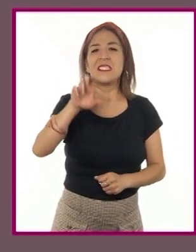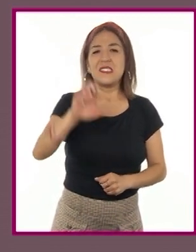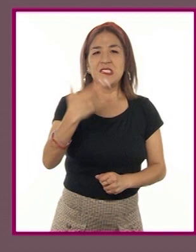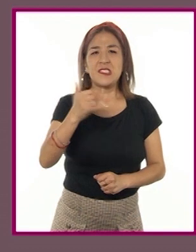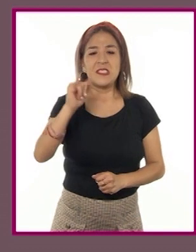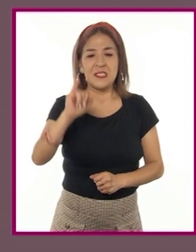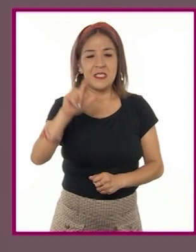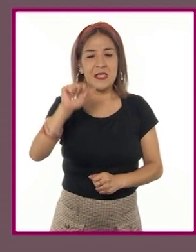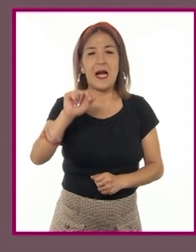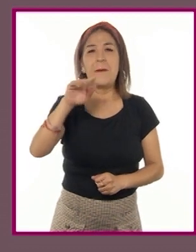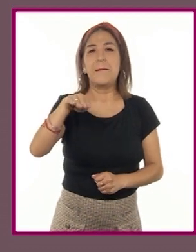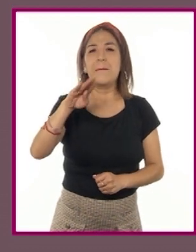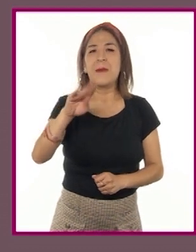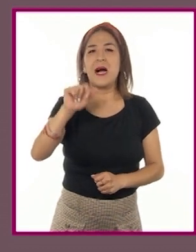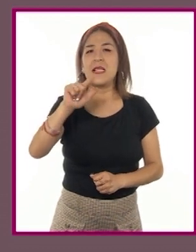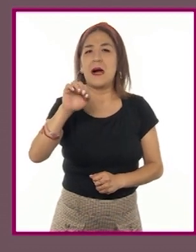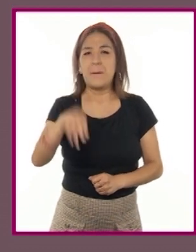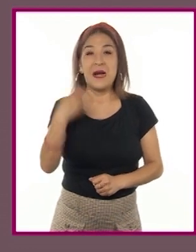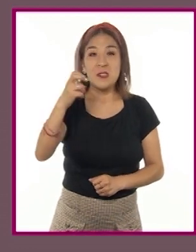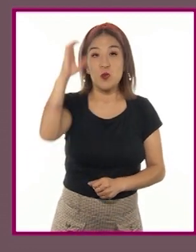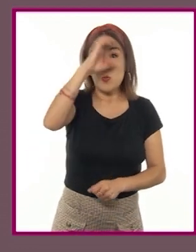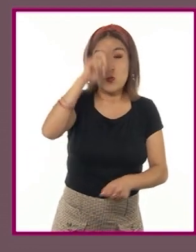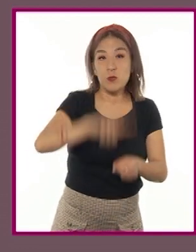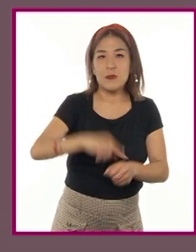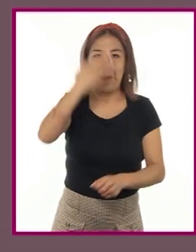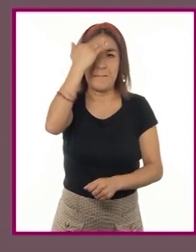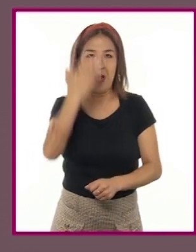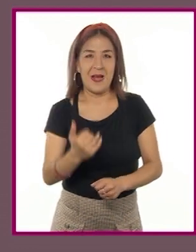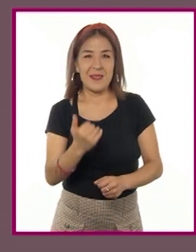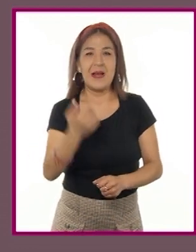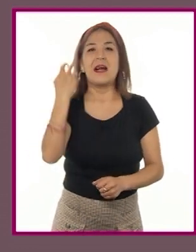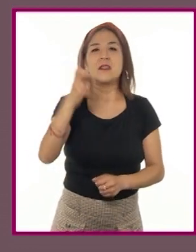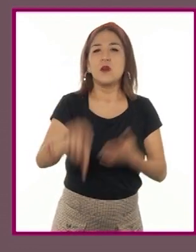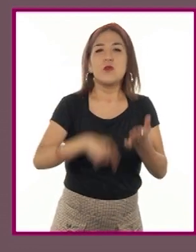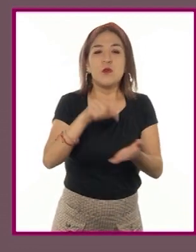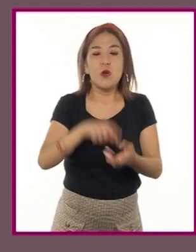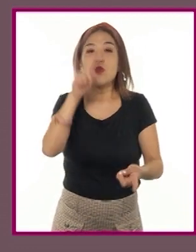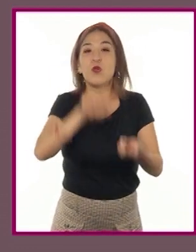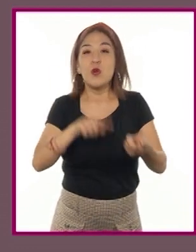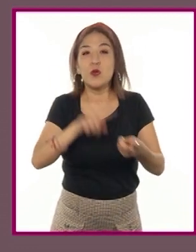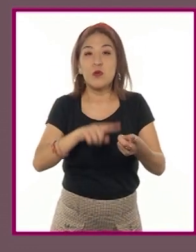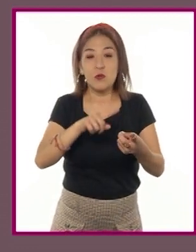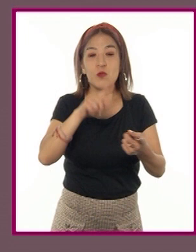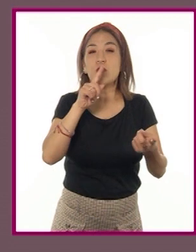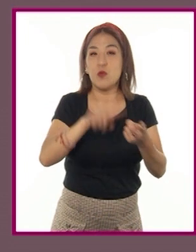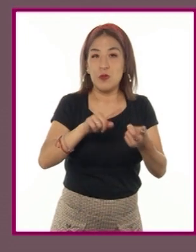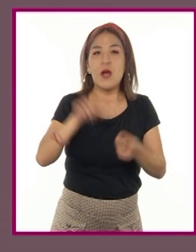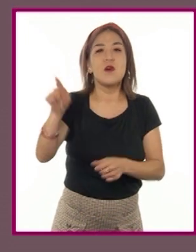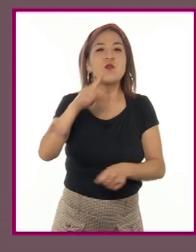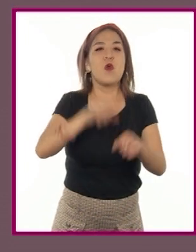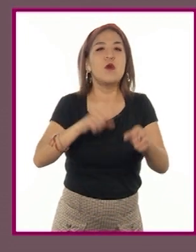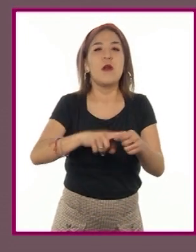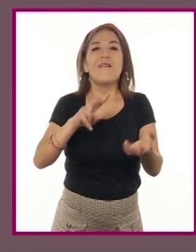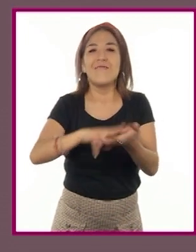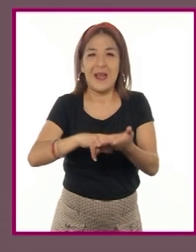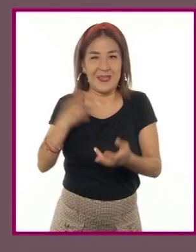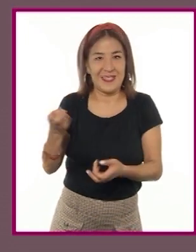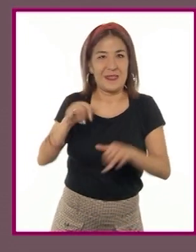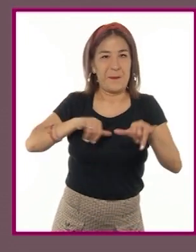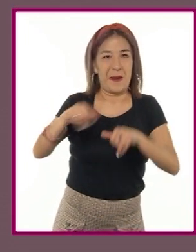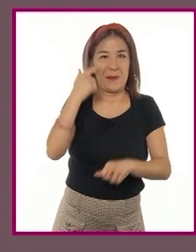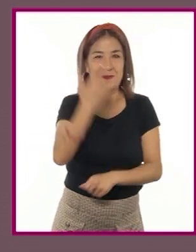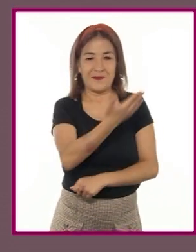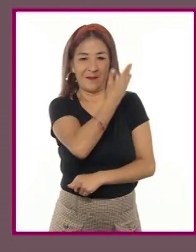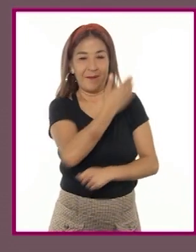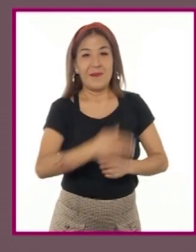de la cultura maya. En el mapa hallamos su ubicación con el color verde. Mientras que el